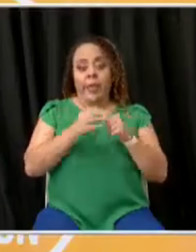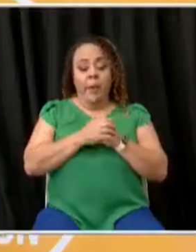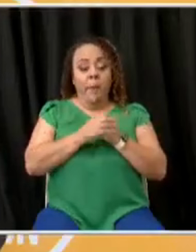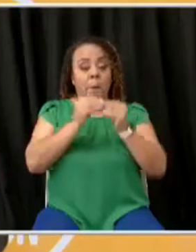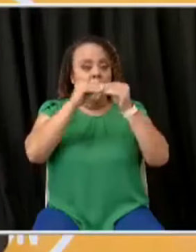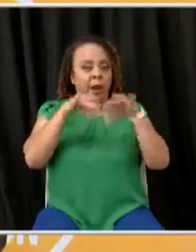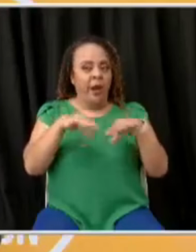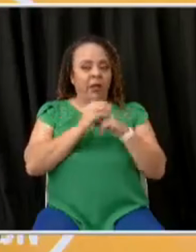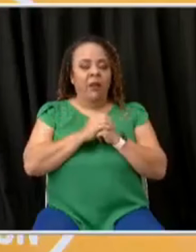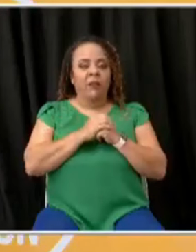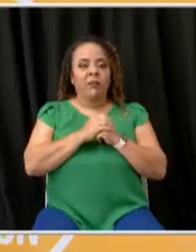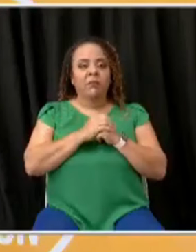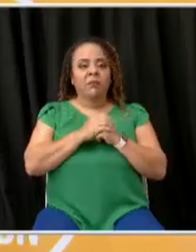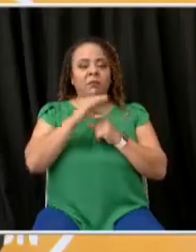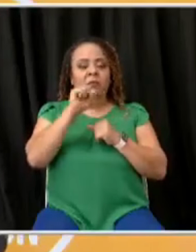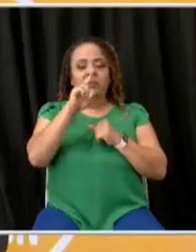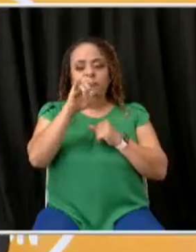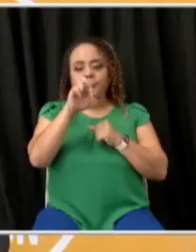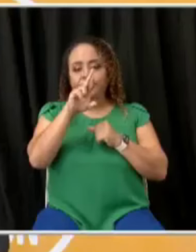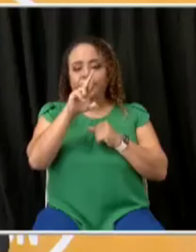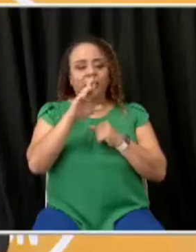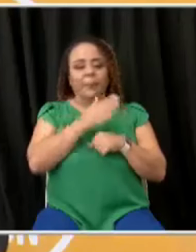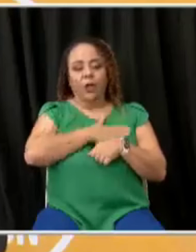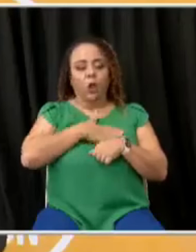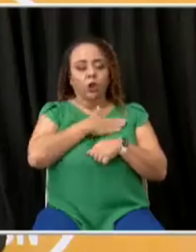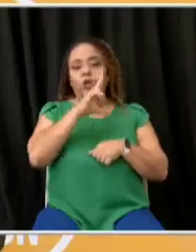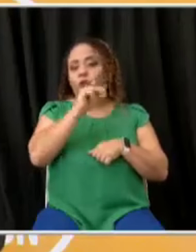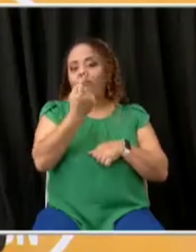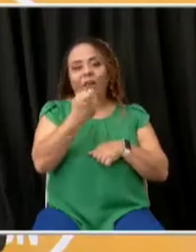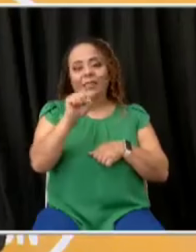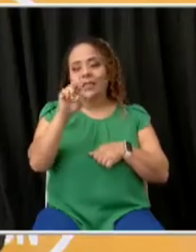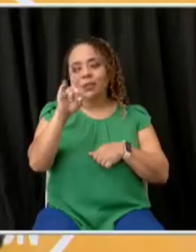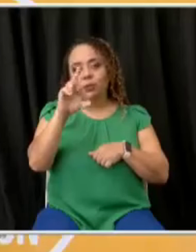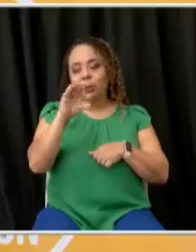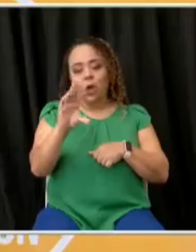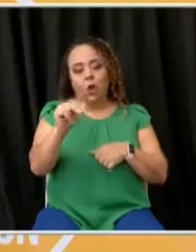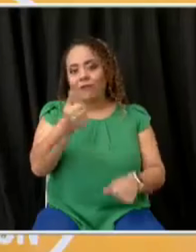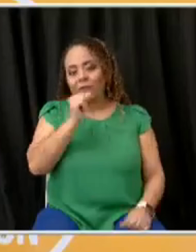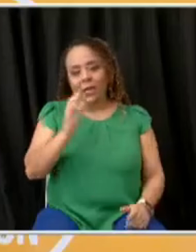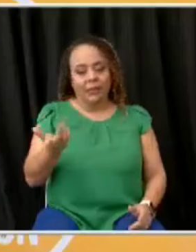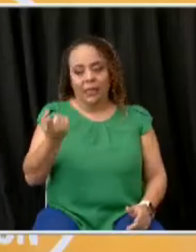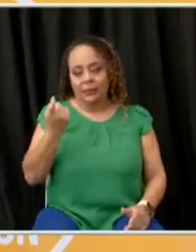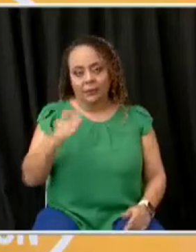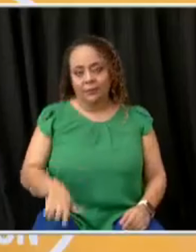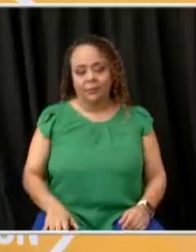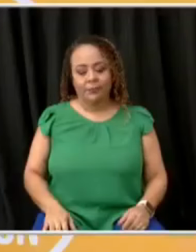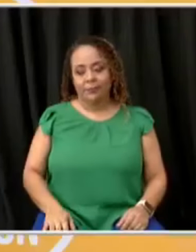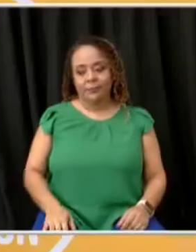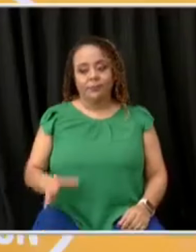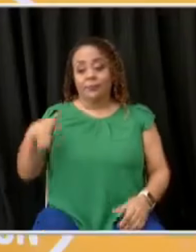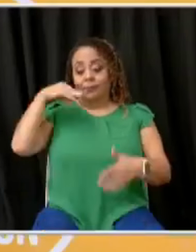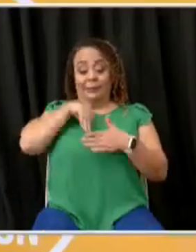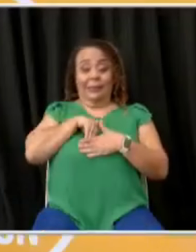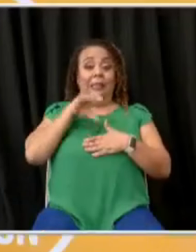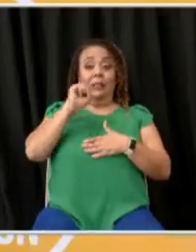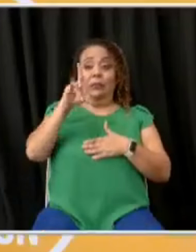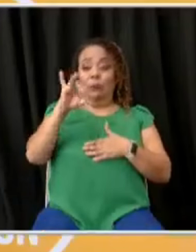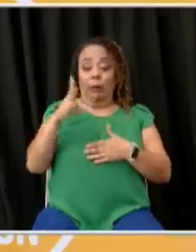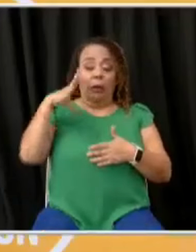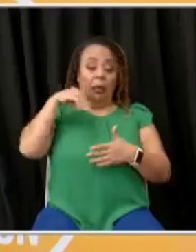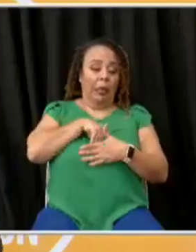perdiendo, no hace falta. No hace falta. No hace falta porque entonces estamos metiendo más sodio, más